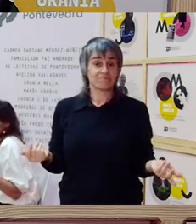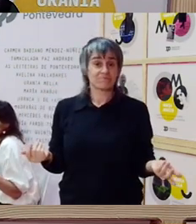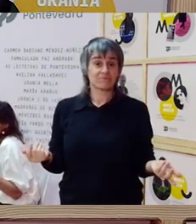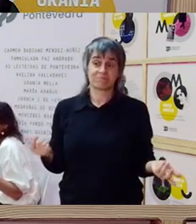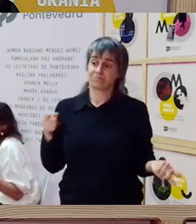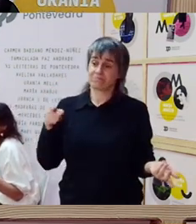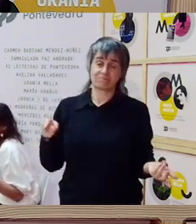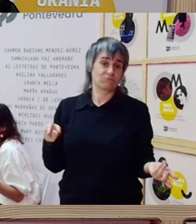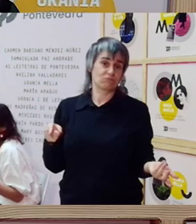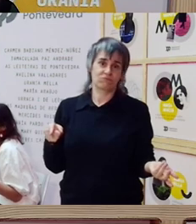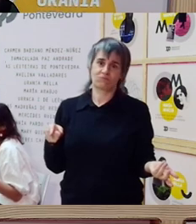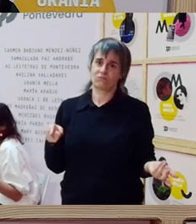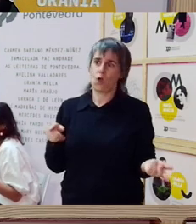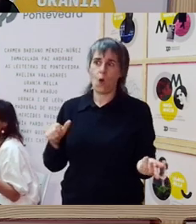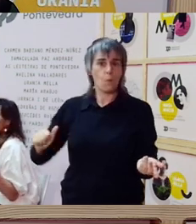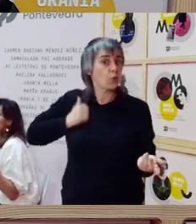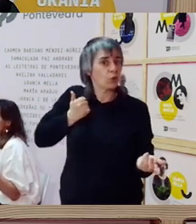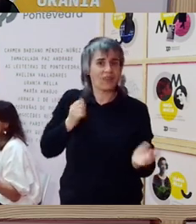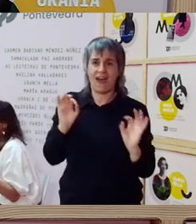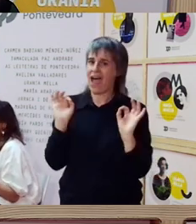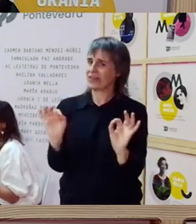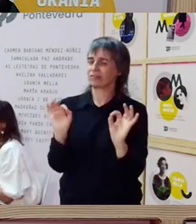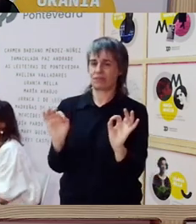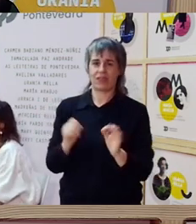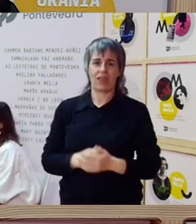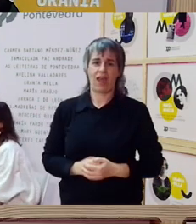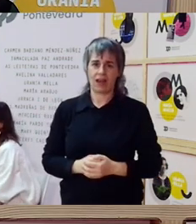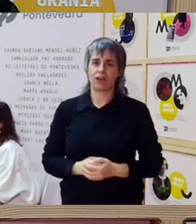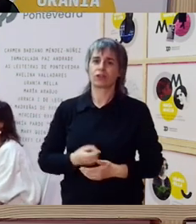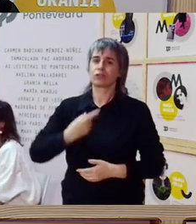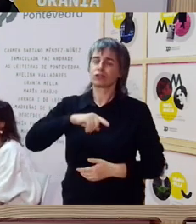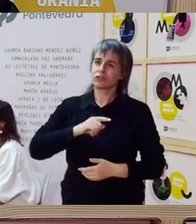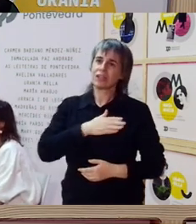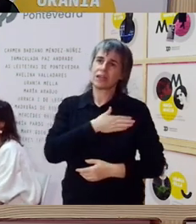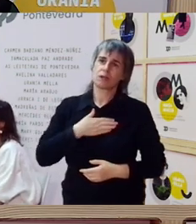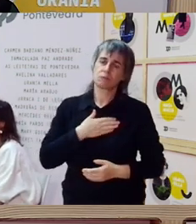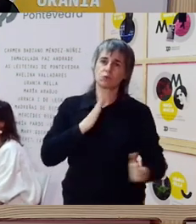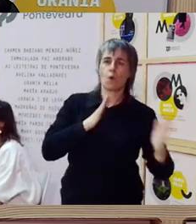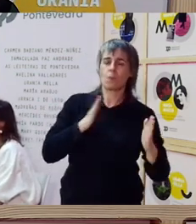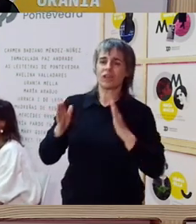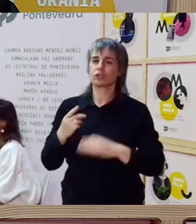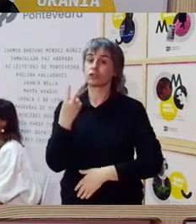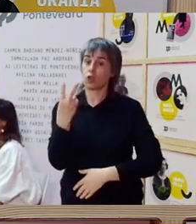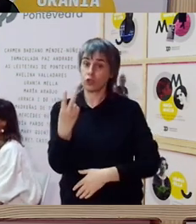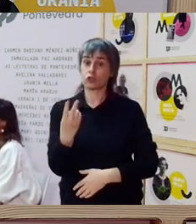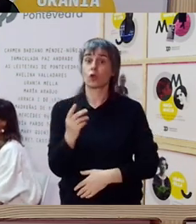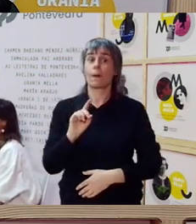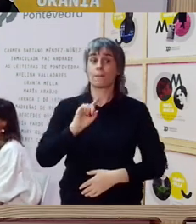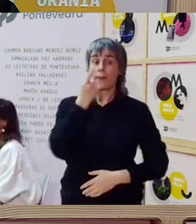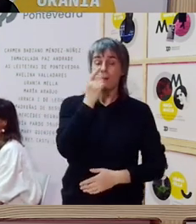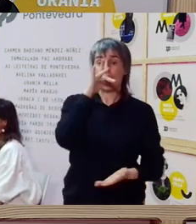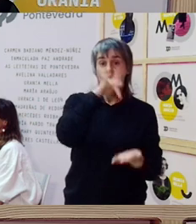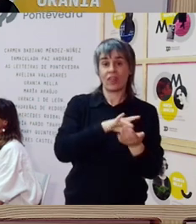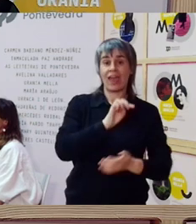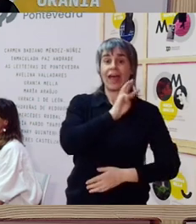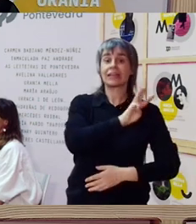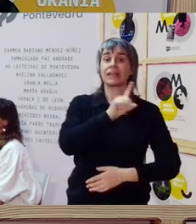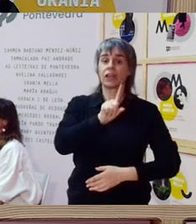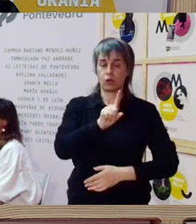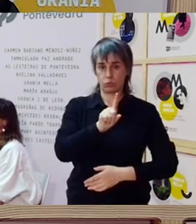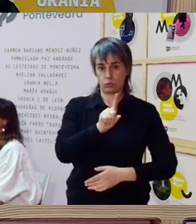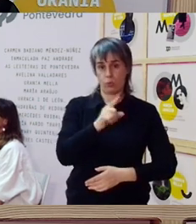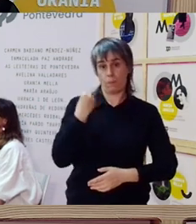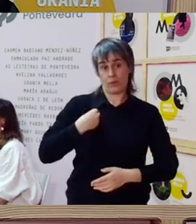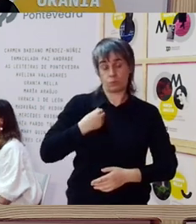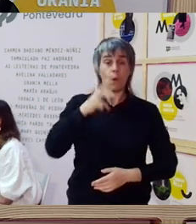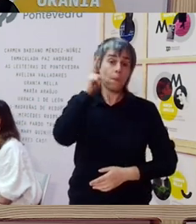É unha ocasión tan especial que vamos ter dous momentos con ela. Un é o 31, na sede da Deputación en